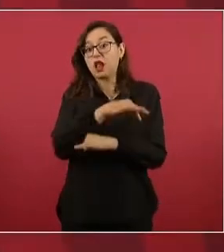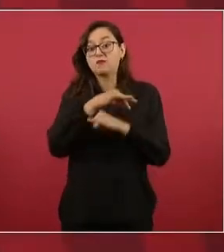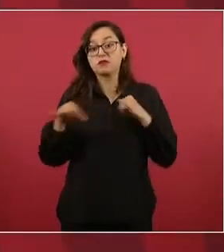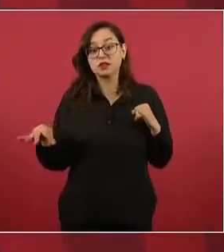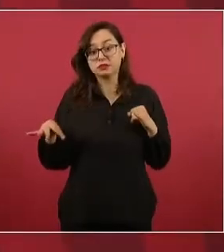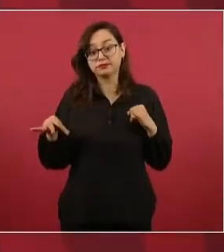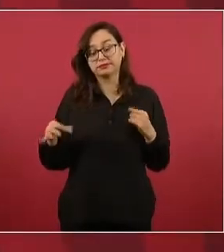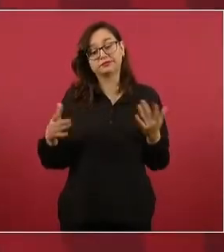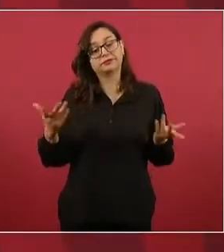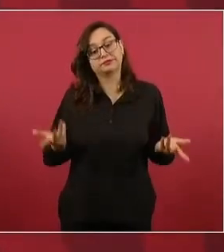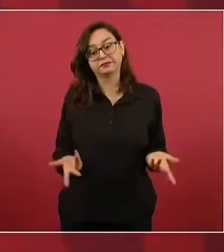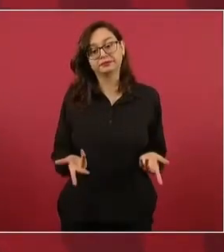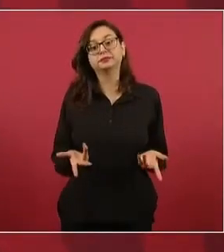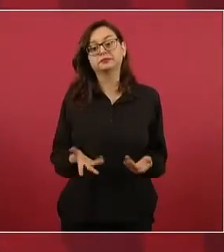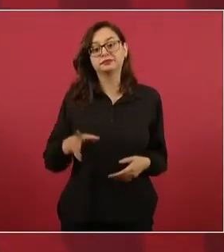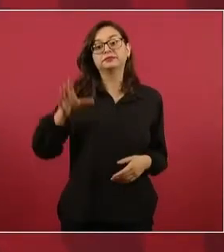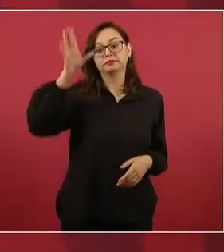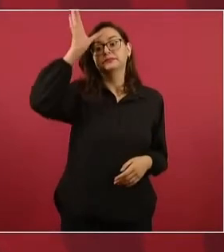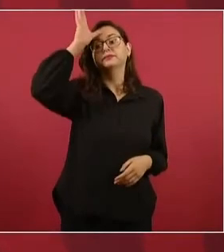un acuerdo.